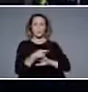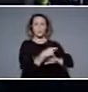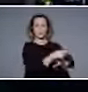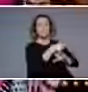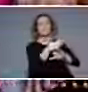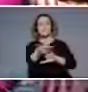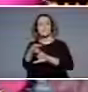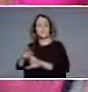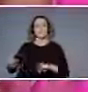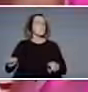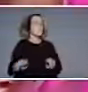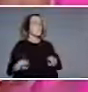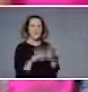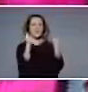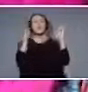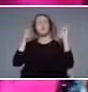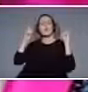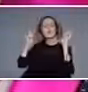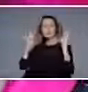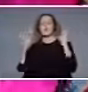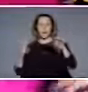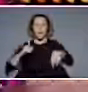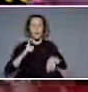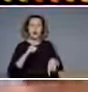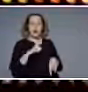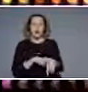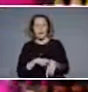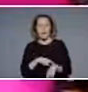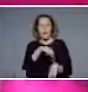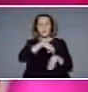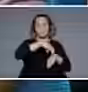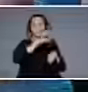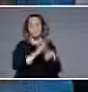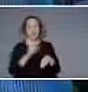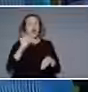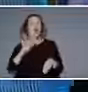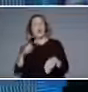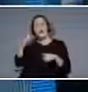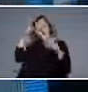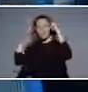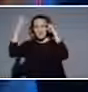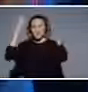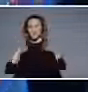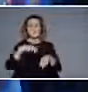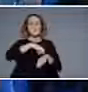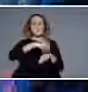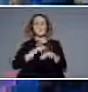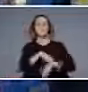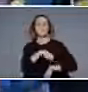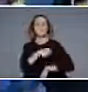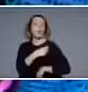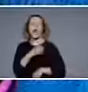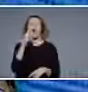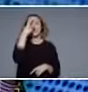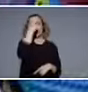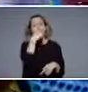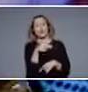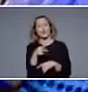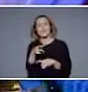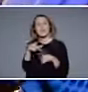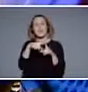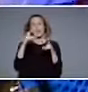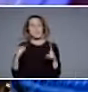repartir. Me da igual, sea la obra o el Burger King, el Mercadona o el Corte Inglés, o